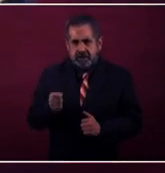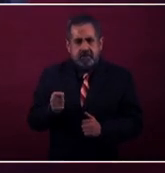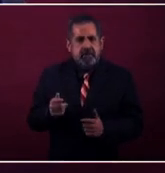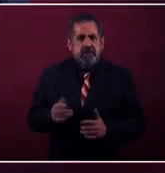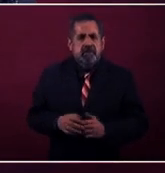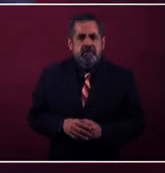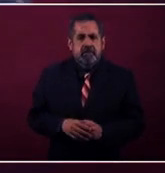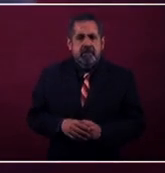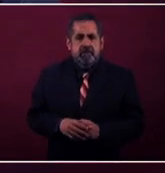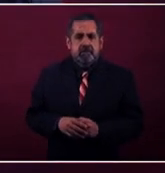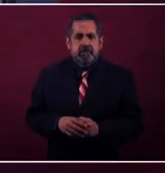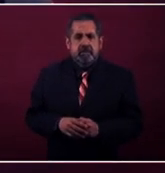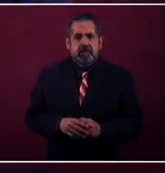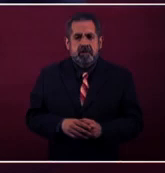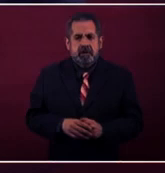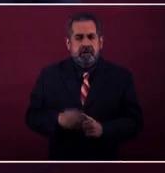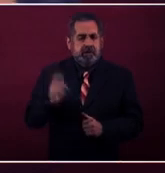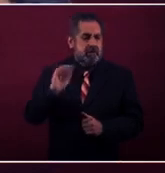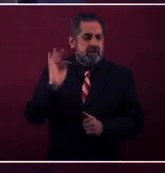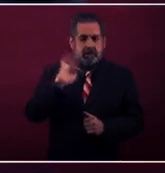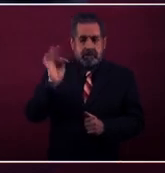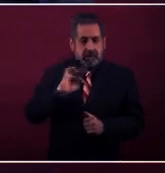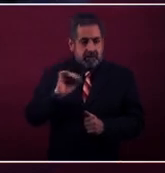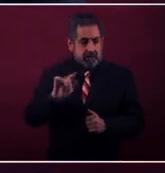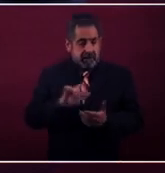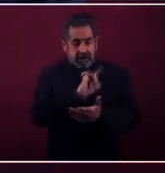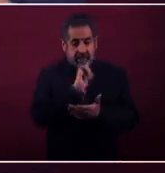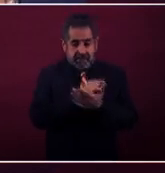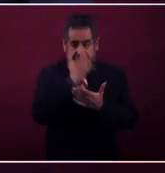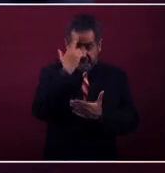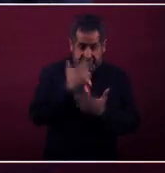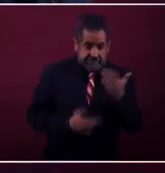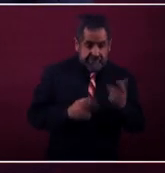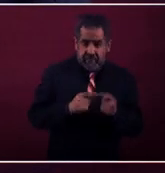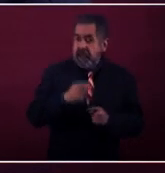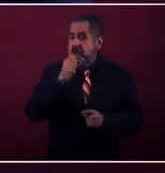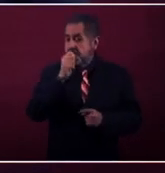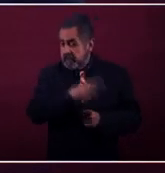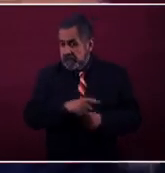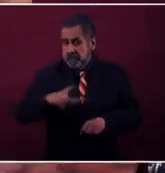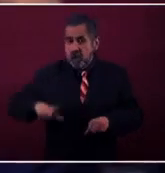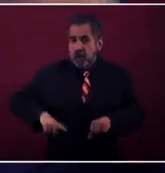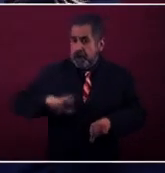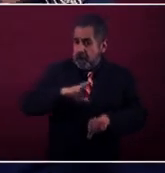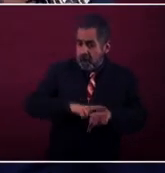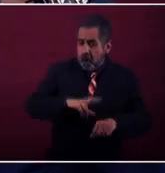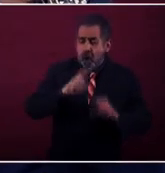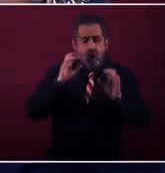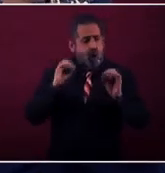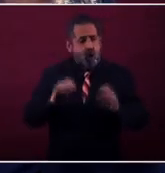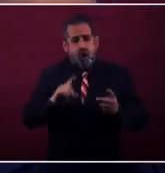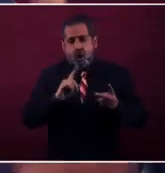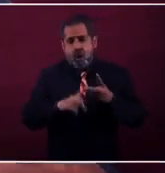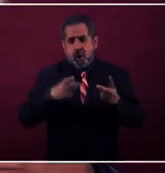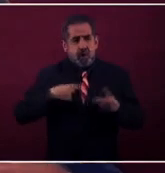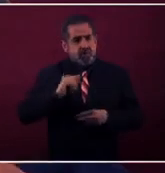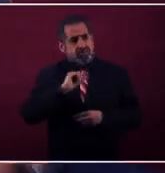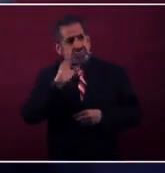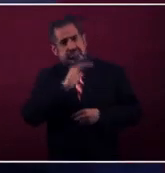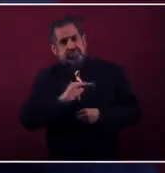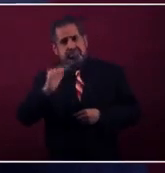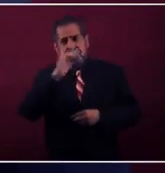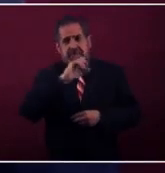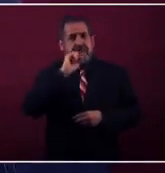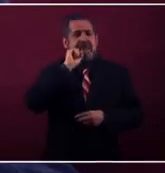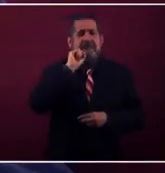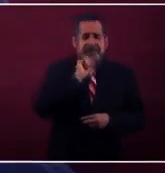Si alguien comete un delito, si un gobernador, una gente encumbrada, el